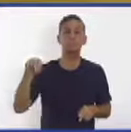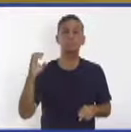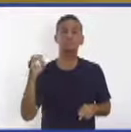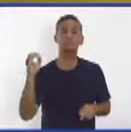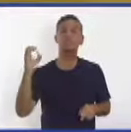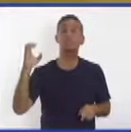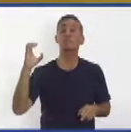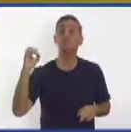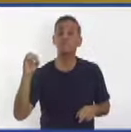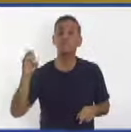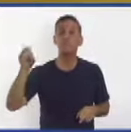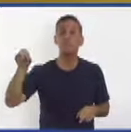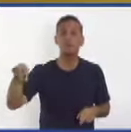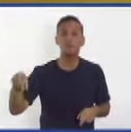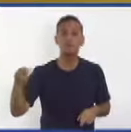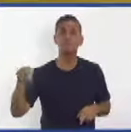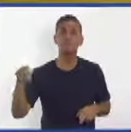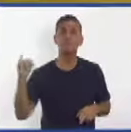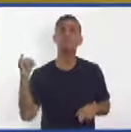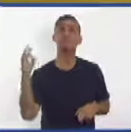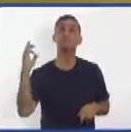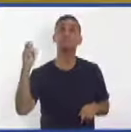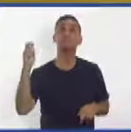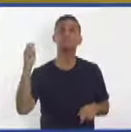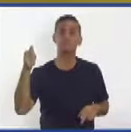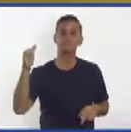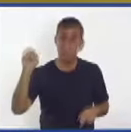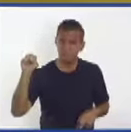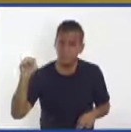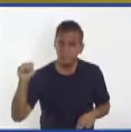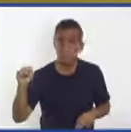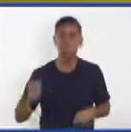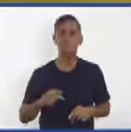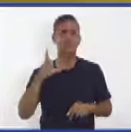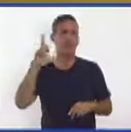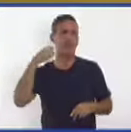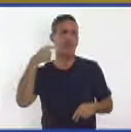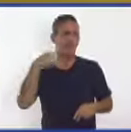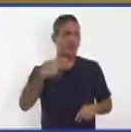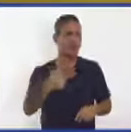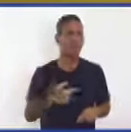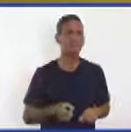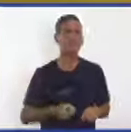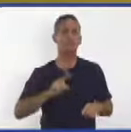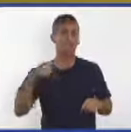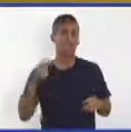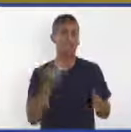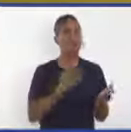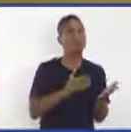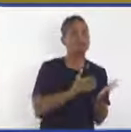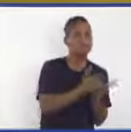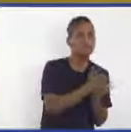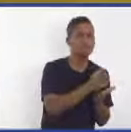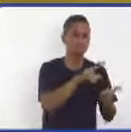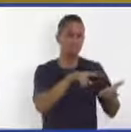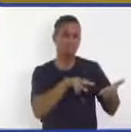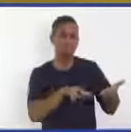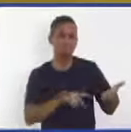tengo que averiguar para continuar leyendo para poder y